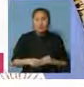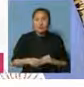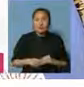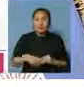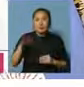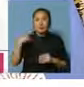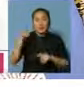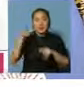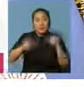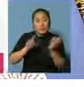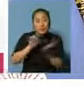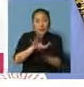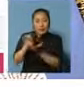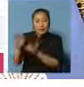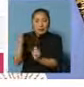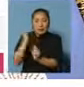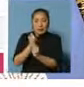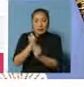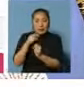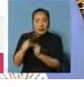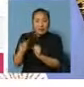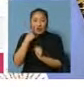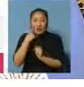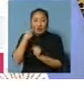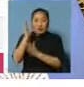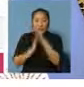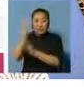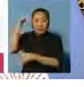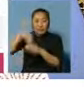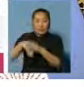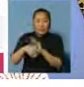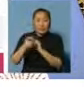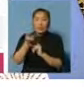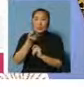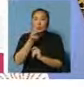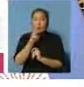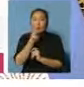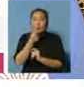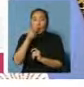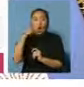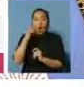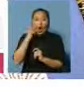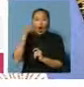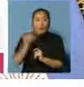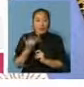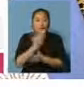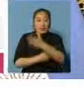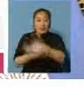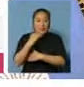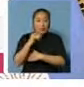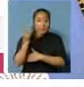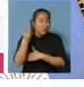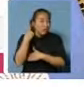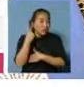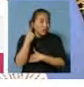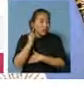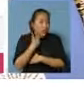gente sin trabajo en esta municipalidad de San Pedro de Jujuy, un caso puntual, un señor que tiene una discapacidad